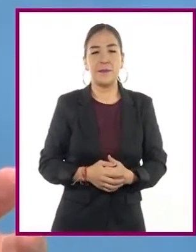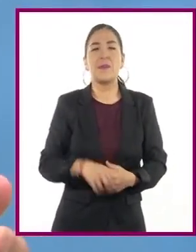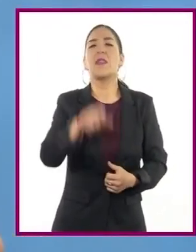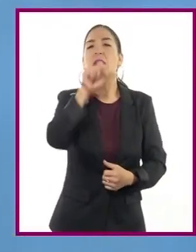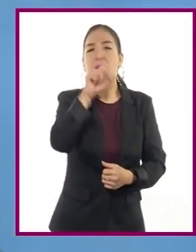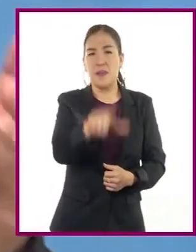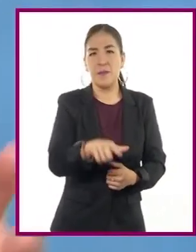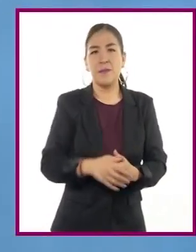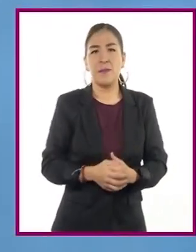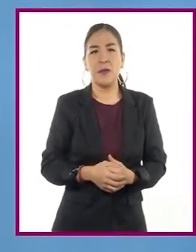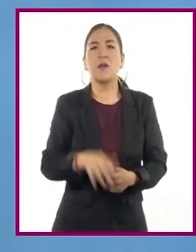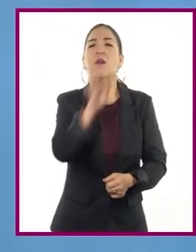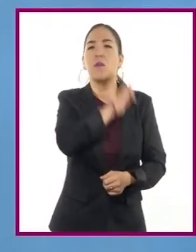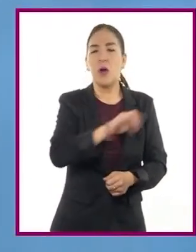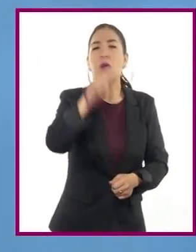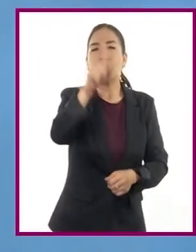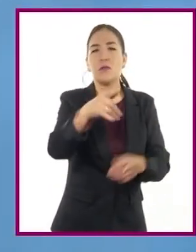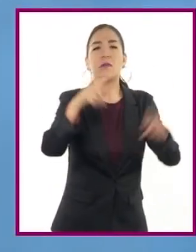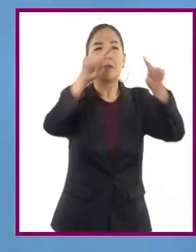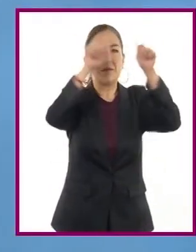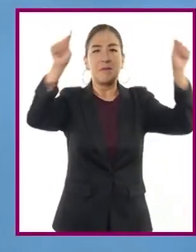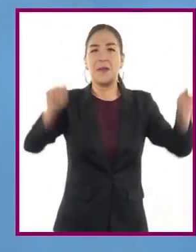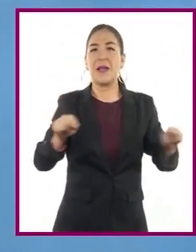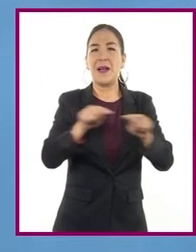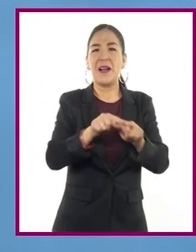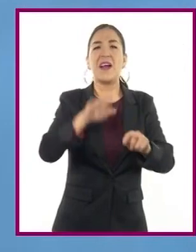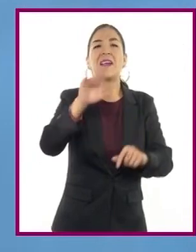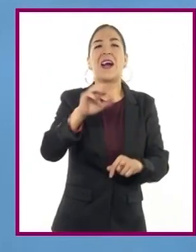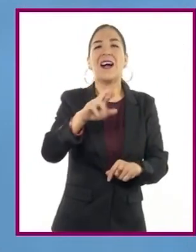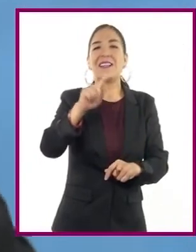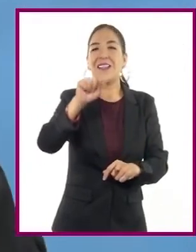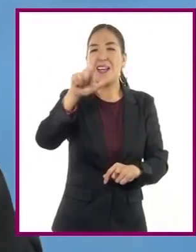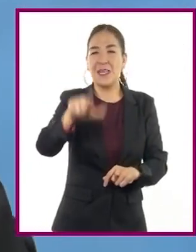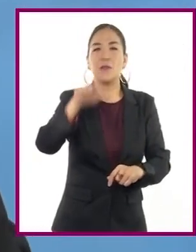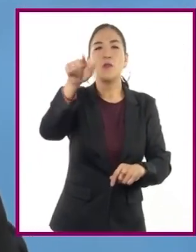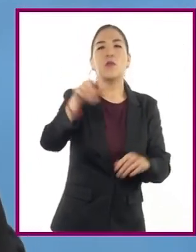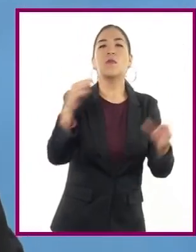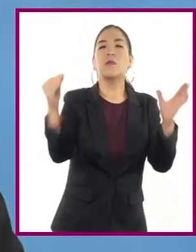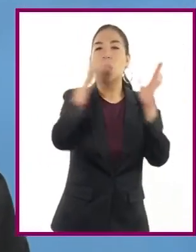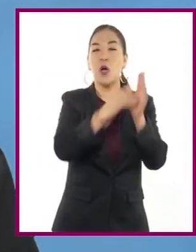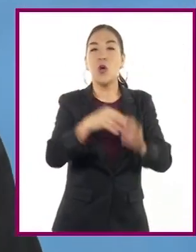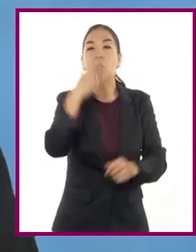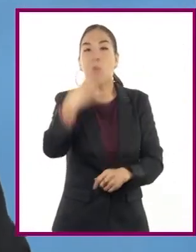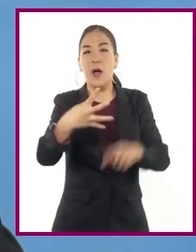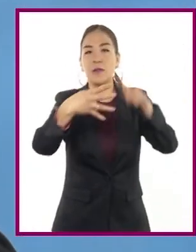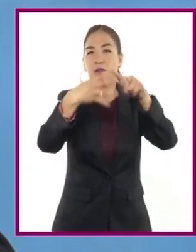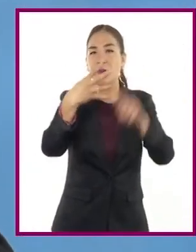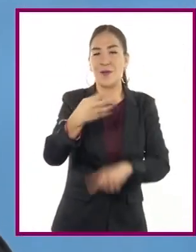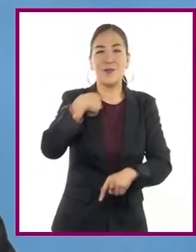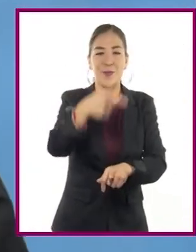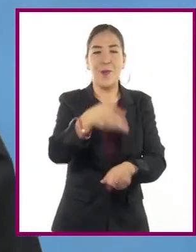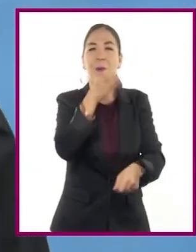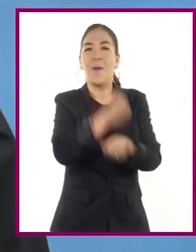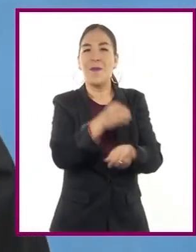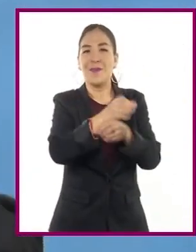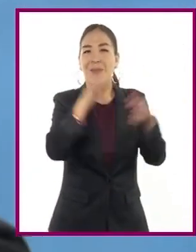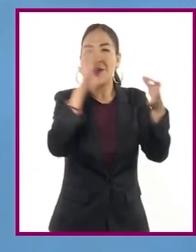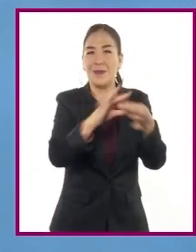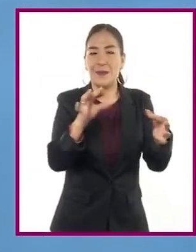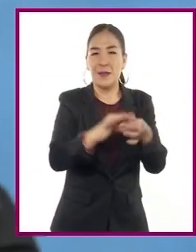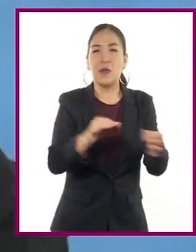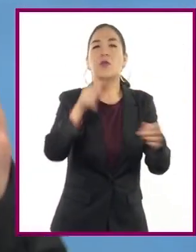También pueden hacer un cartel en donde expongan los 4 puntos que les mencionamos y